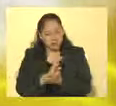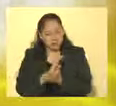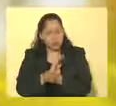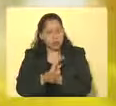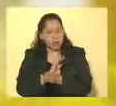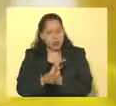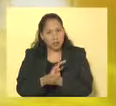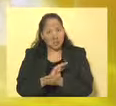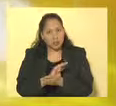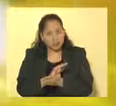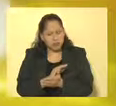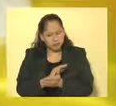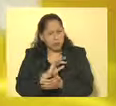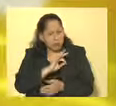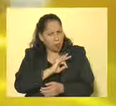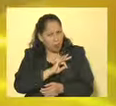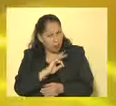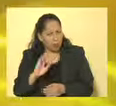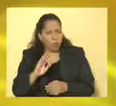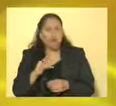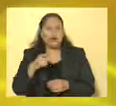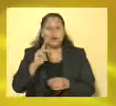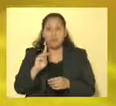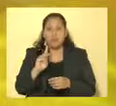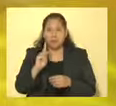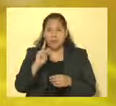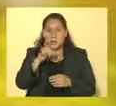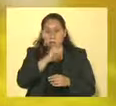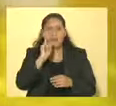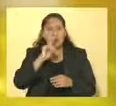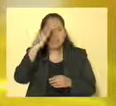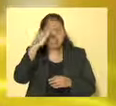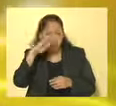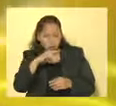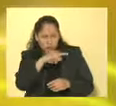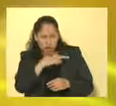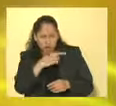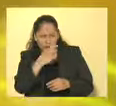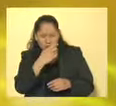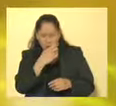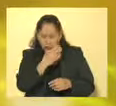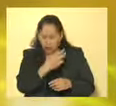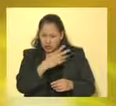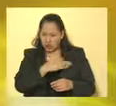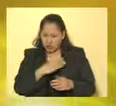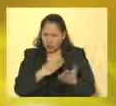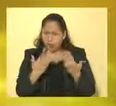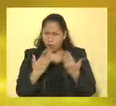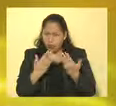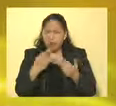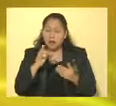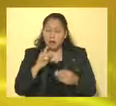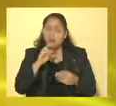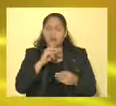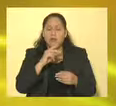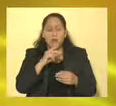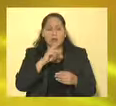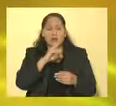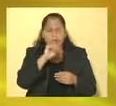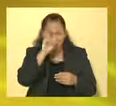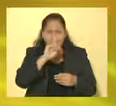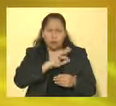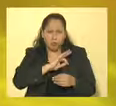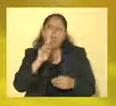creo que aplicaría el mismo caso. No hay un criterio para lo que la señora me acaba de preguntar, sin embargo, yo le aconsejaría que sí iniciara